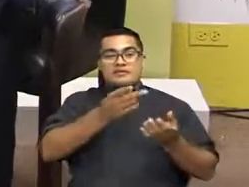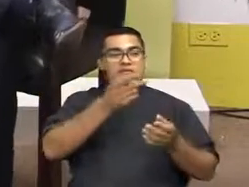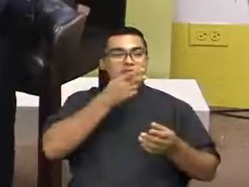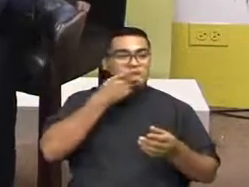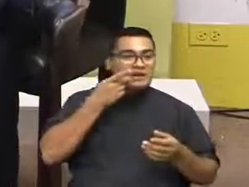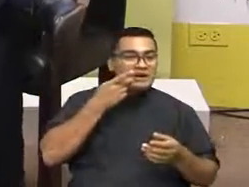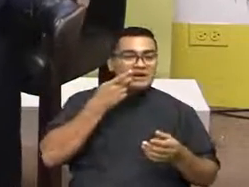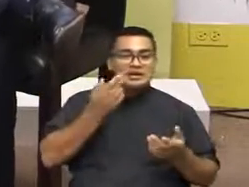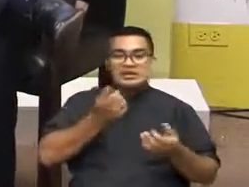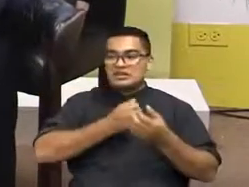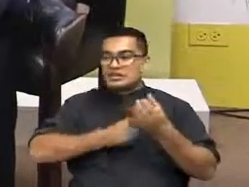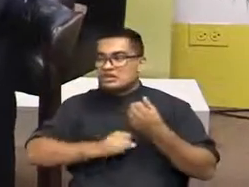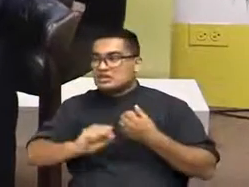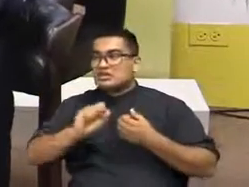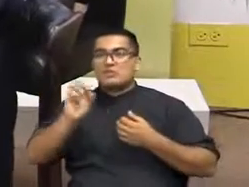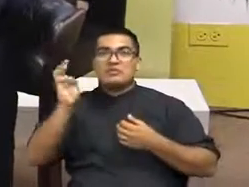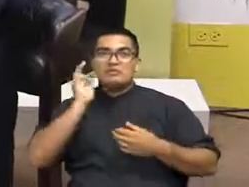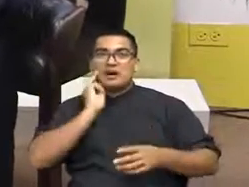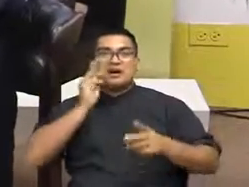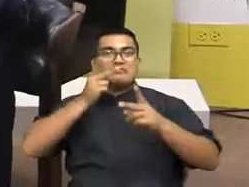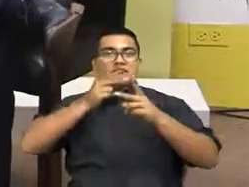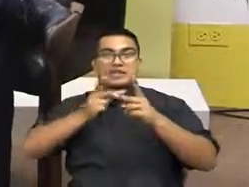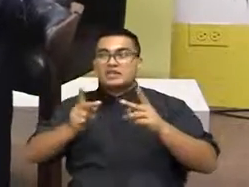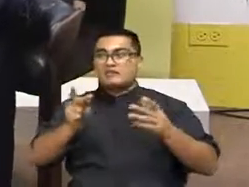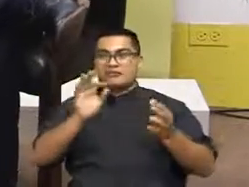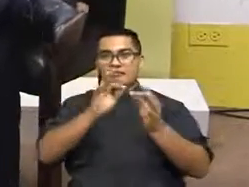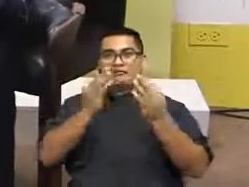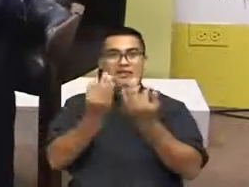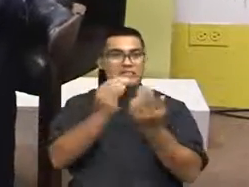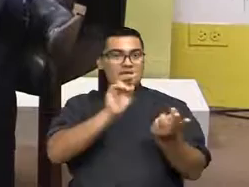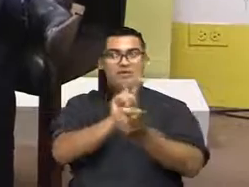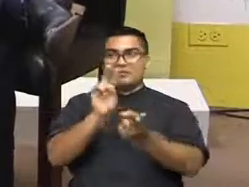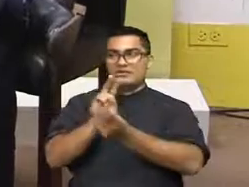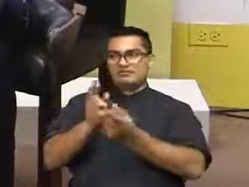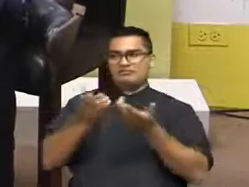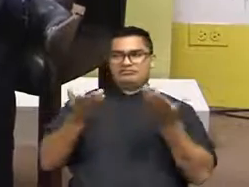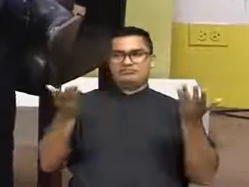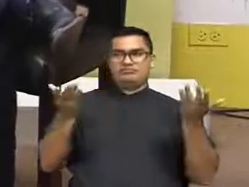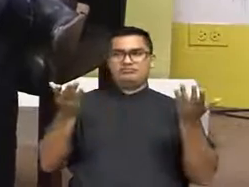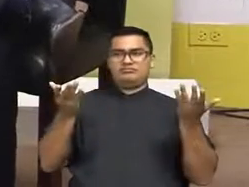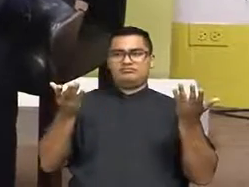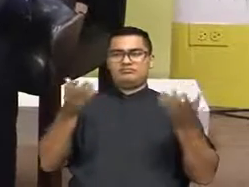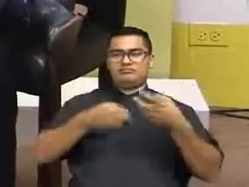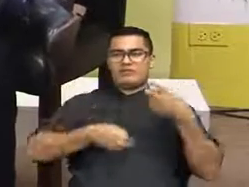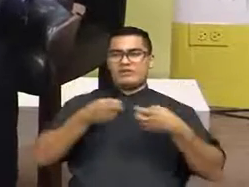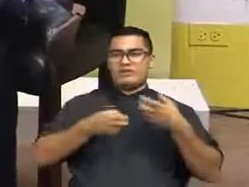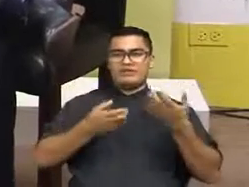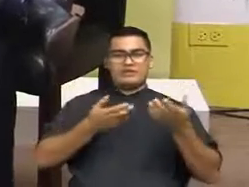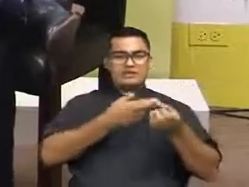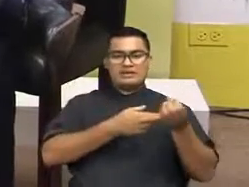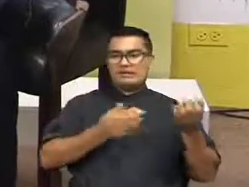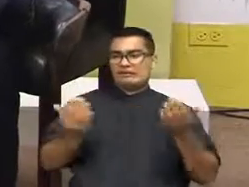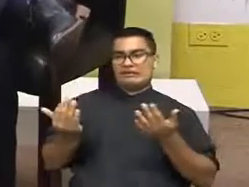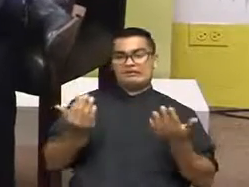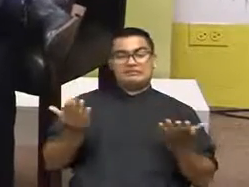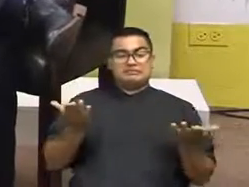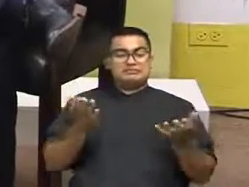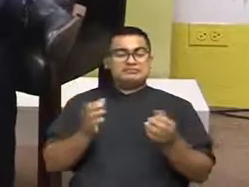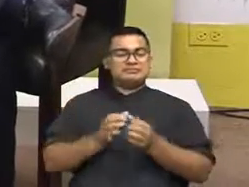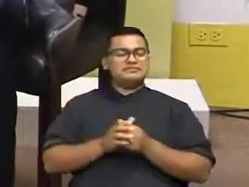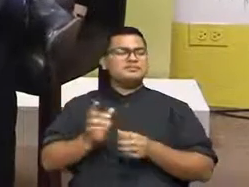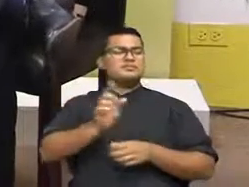padre madre que son familiares. En realidad, la incompatibilidad de grupo se trata